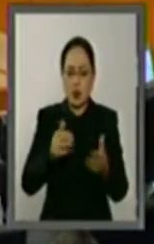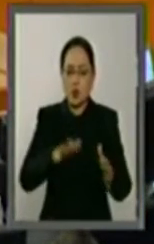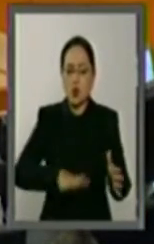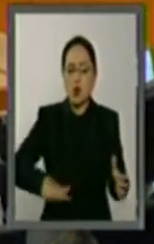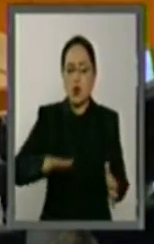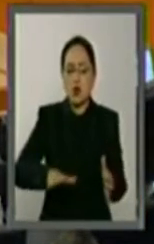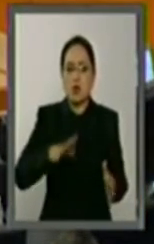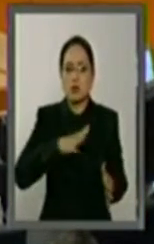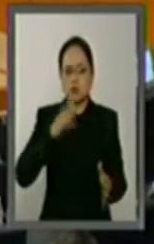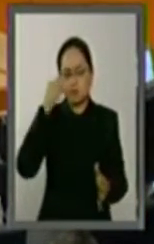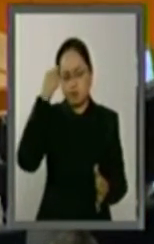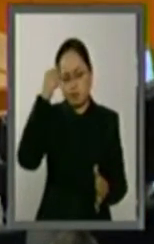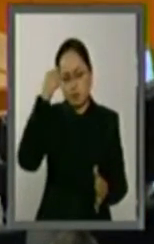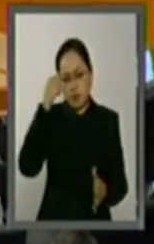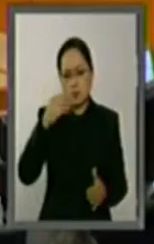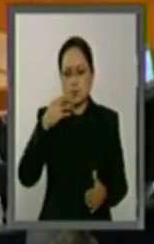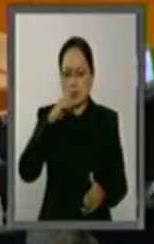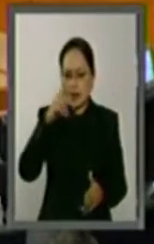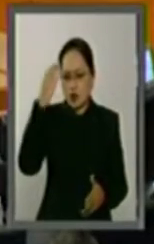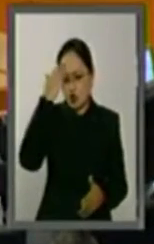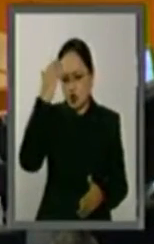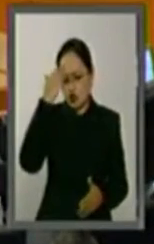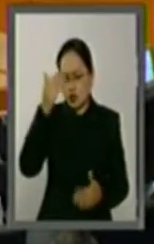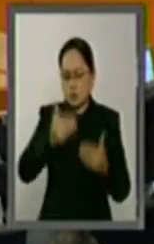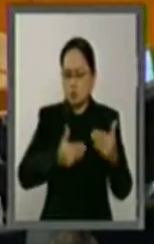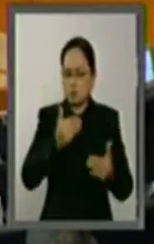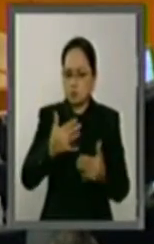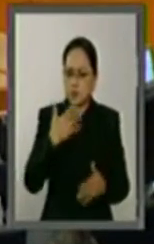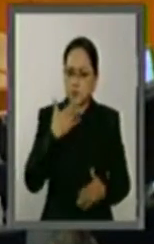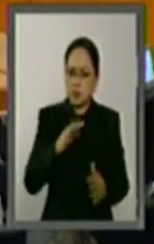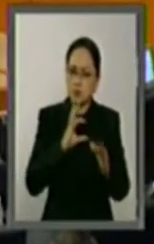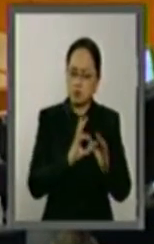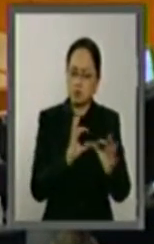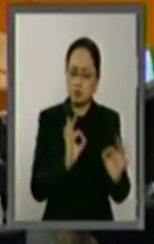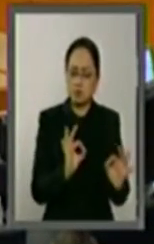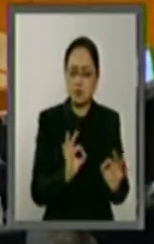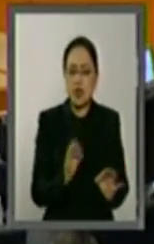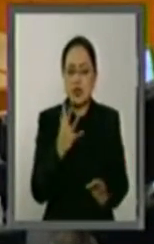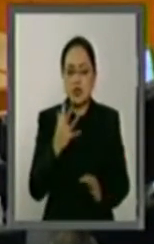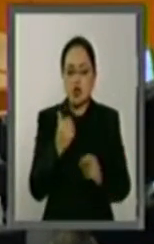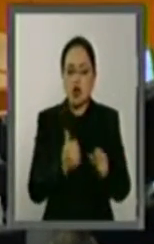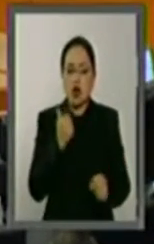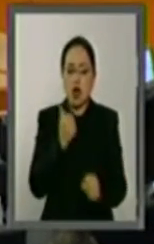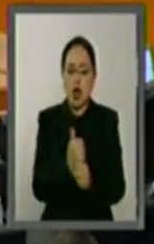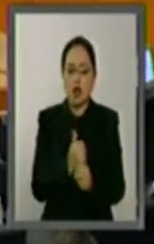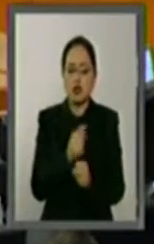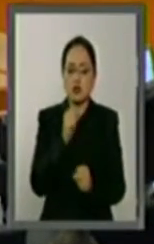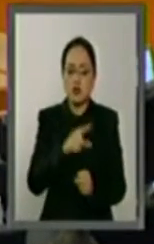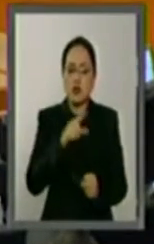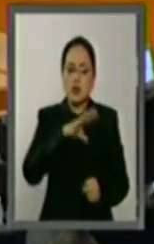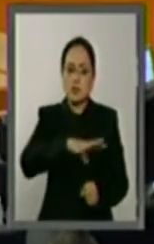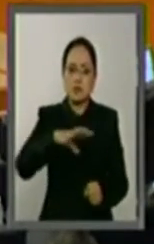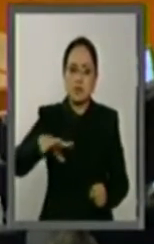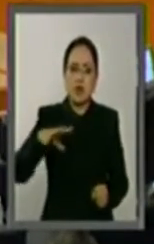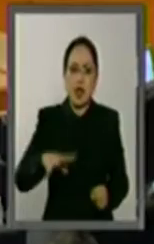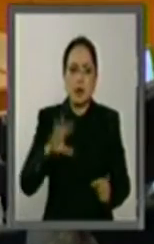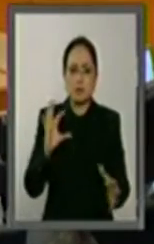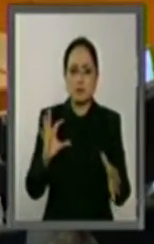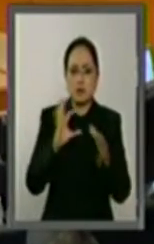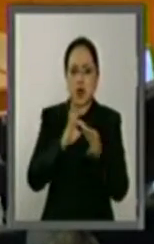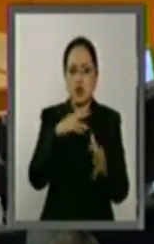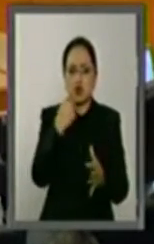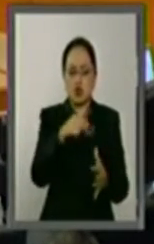con capacidad reconocida y probidad, así como con 5 años de experiencia en las áreas correspondientes a su